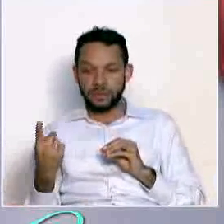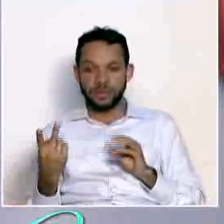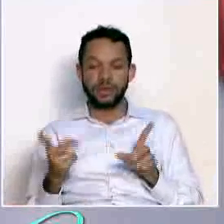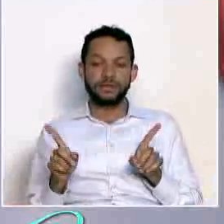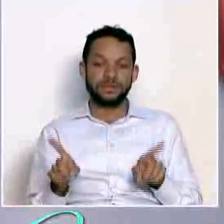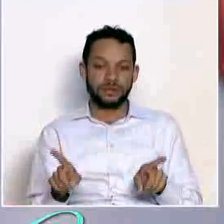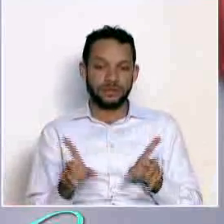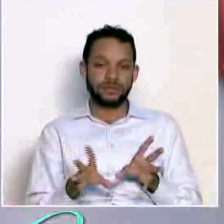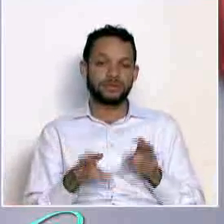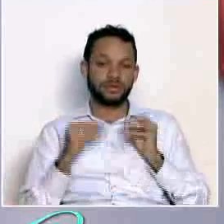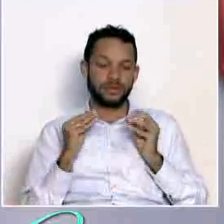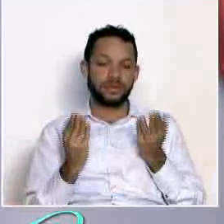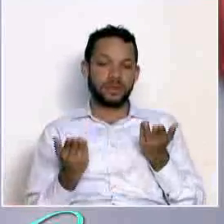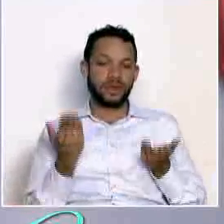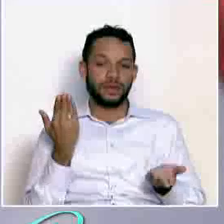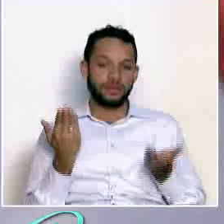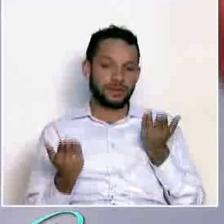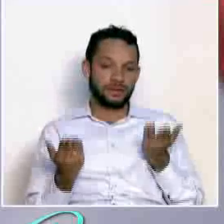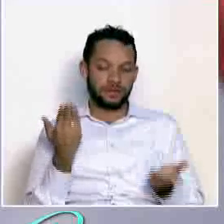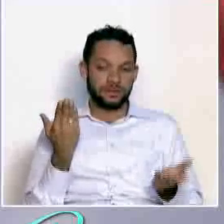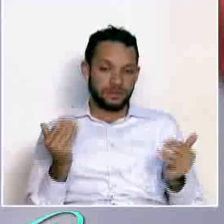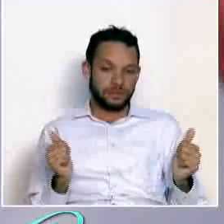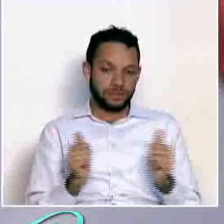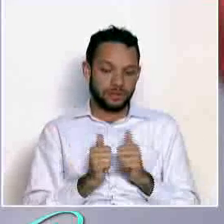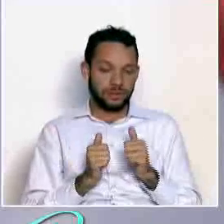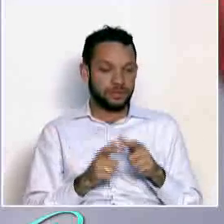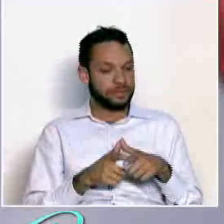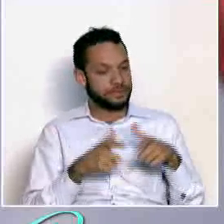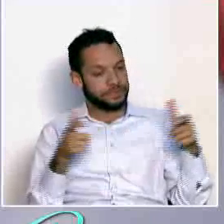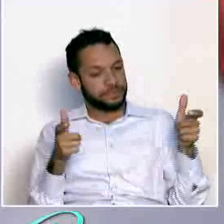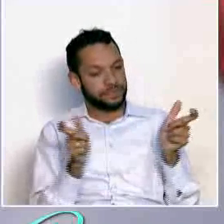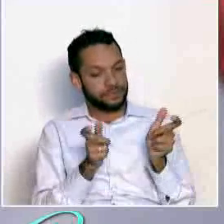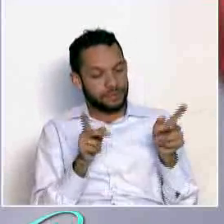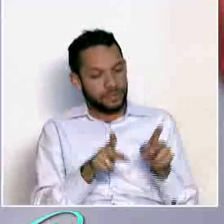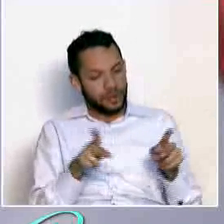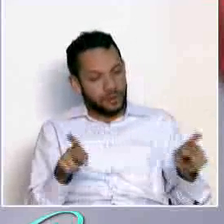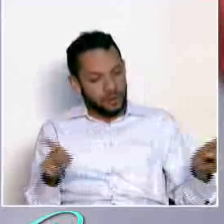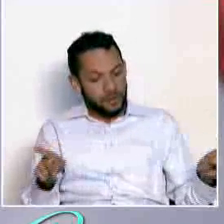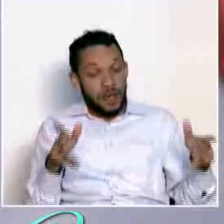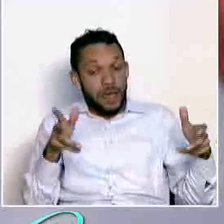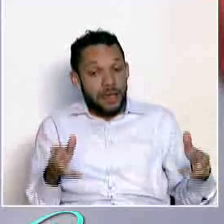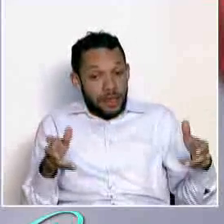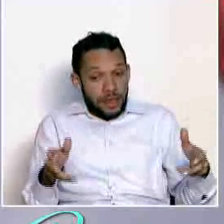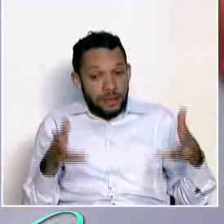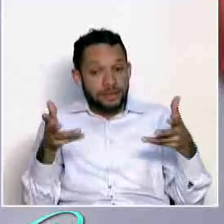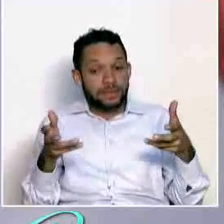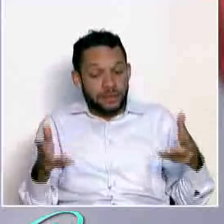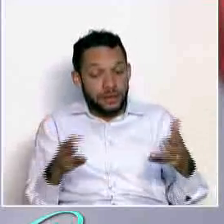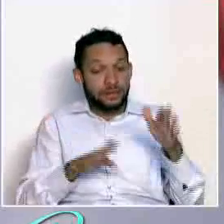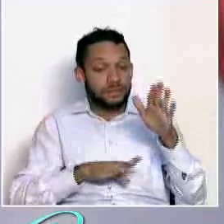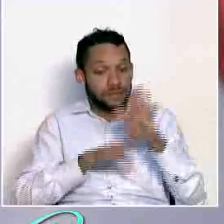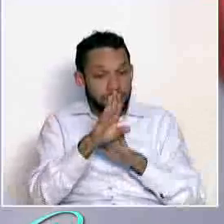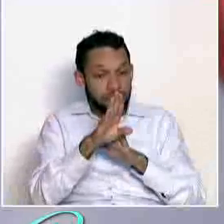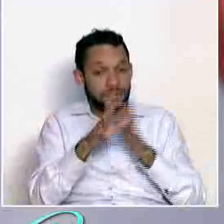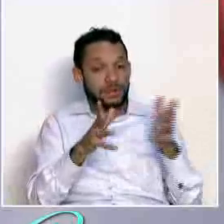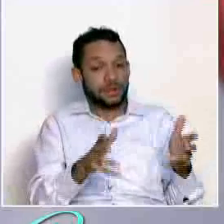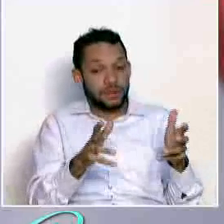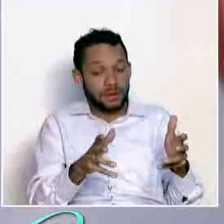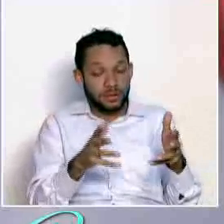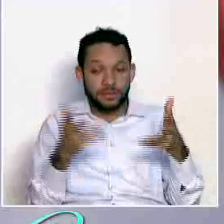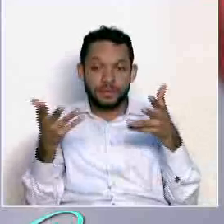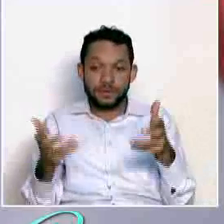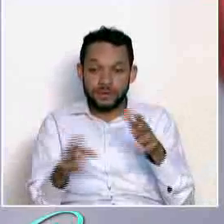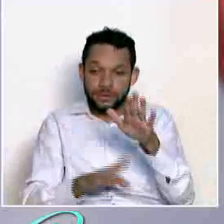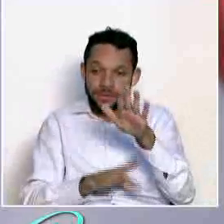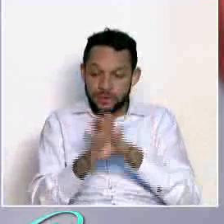ceden. Todo depende primero del mayor o menor deseo que la persona tenga de salir adelante, el mayor deseo